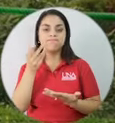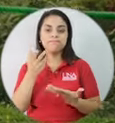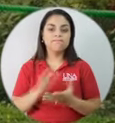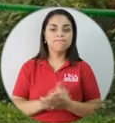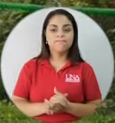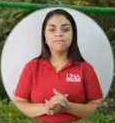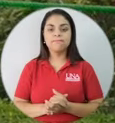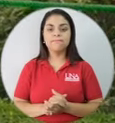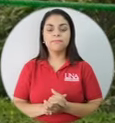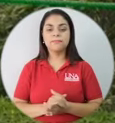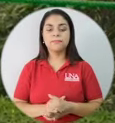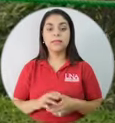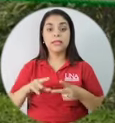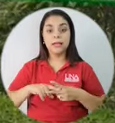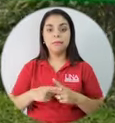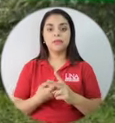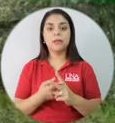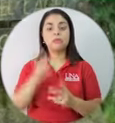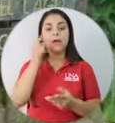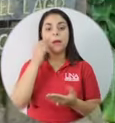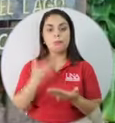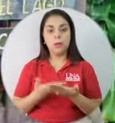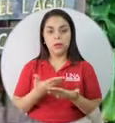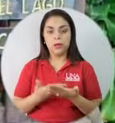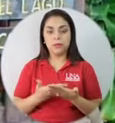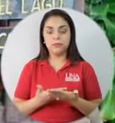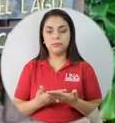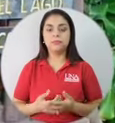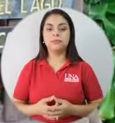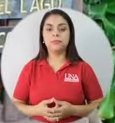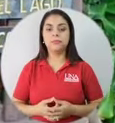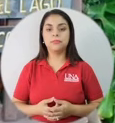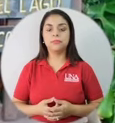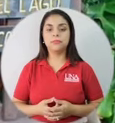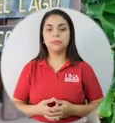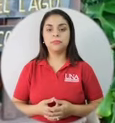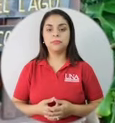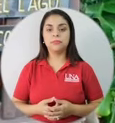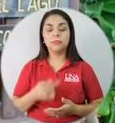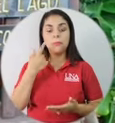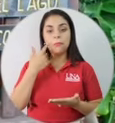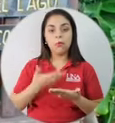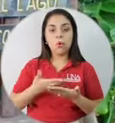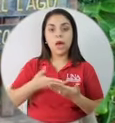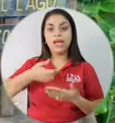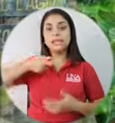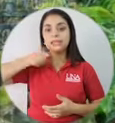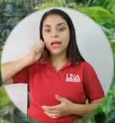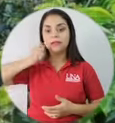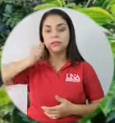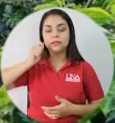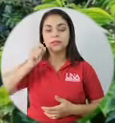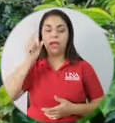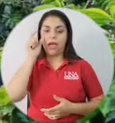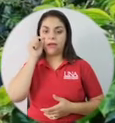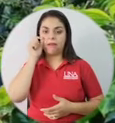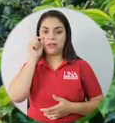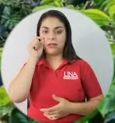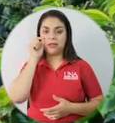la curiosidad y empezamos a probar la taza, probar taza,